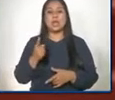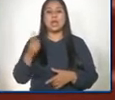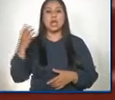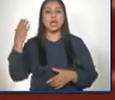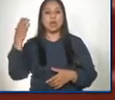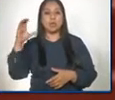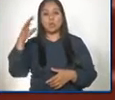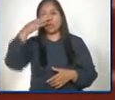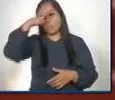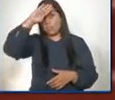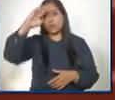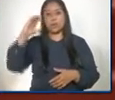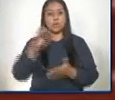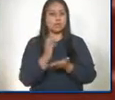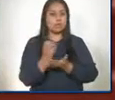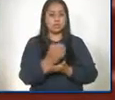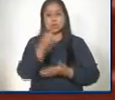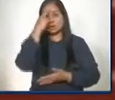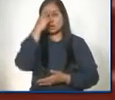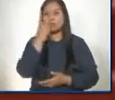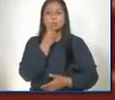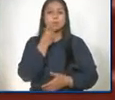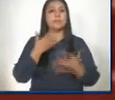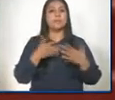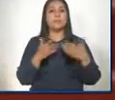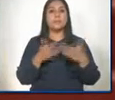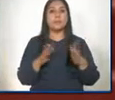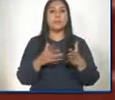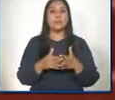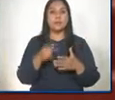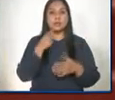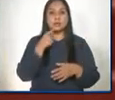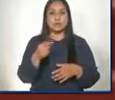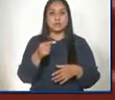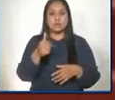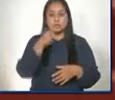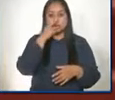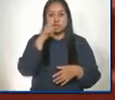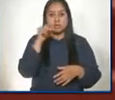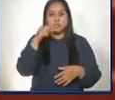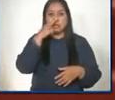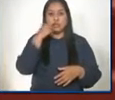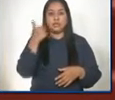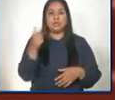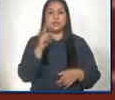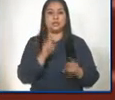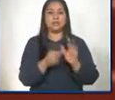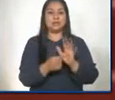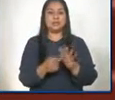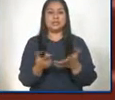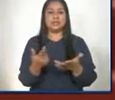Ecuador, República Dominicana, Panamá, Atlanta, Denver,